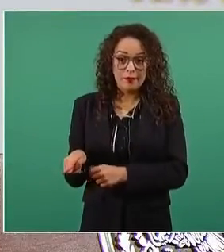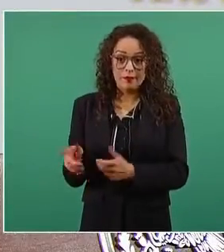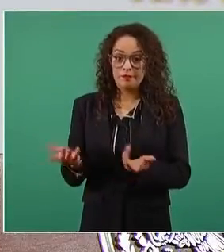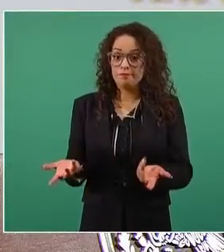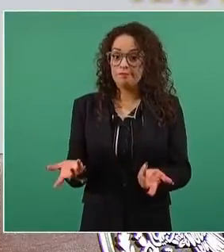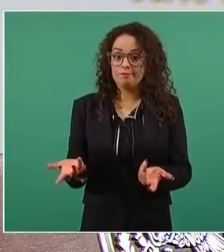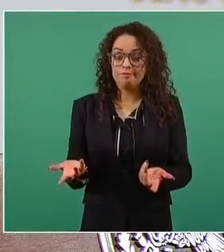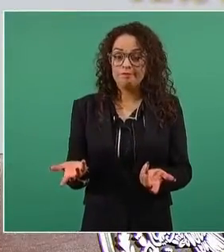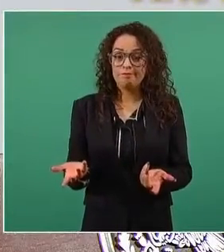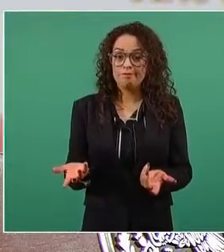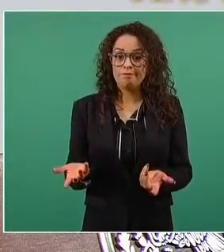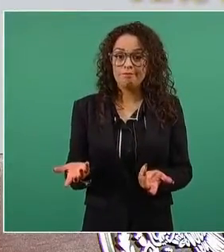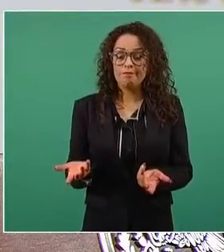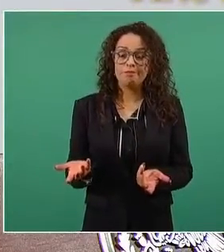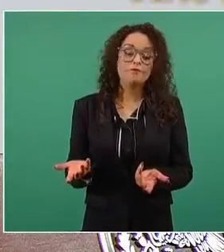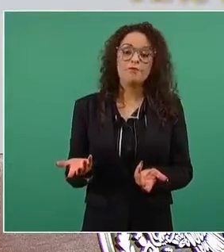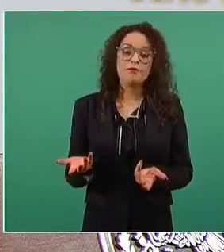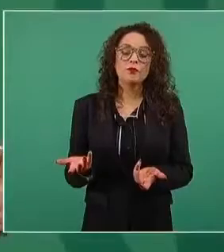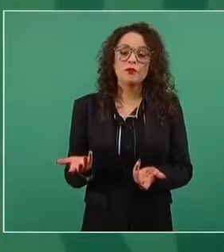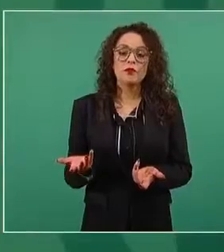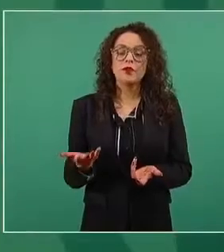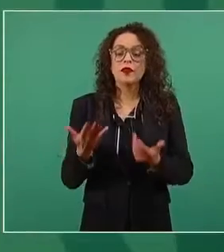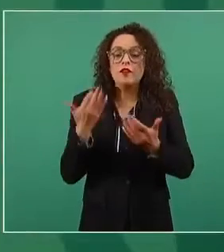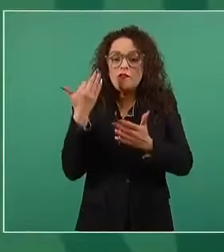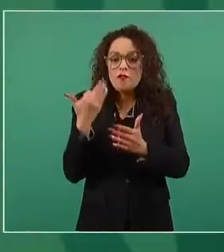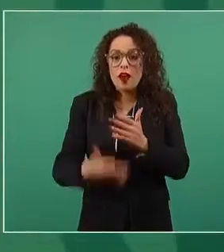menguados, no hay dirigentes